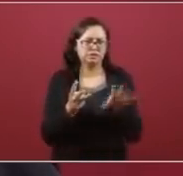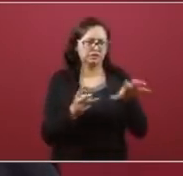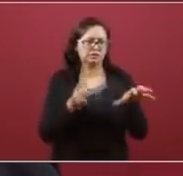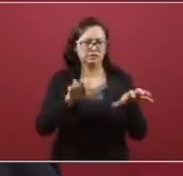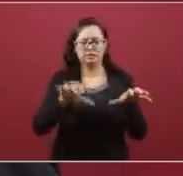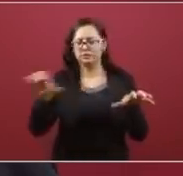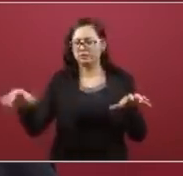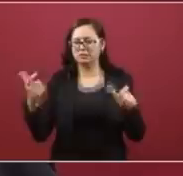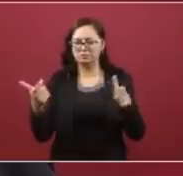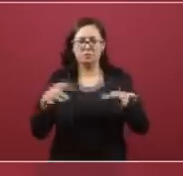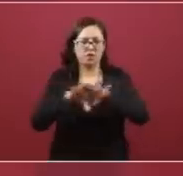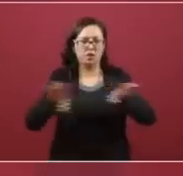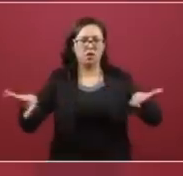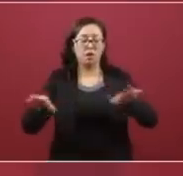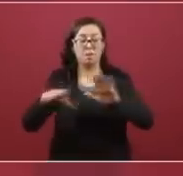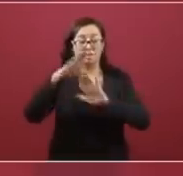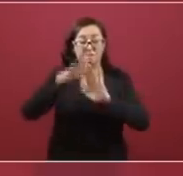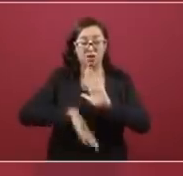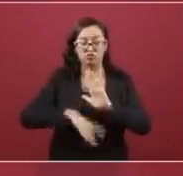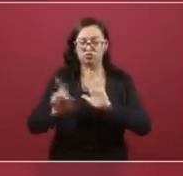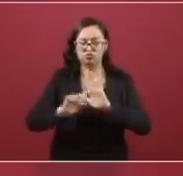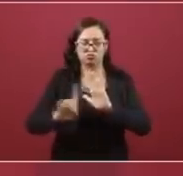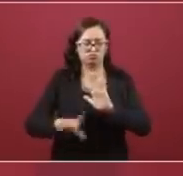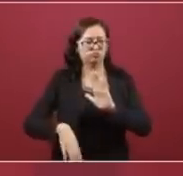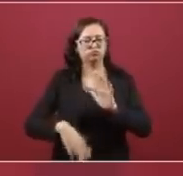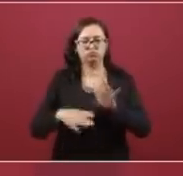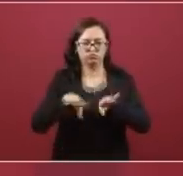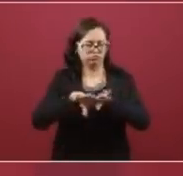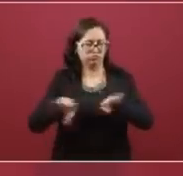pero no a la baja en ningún caso.